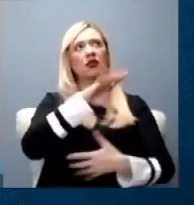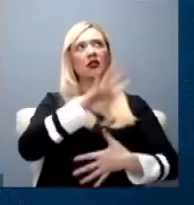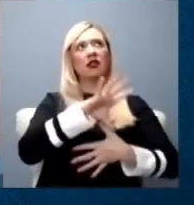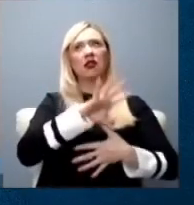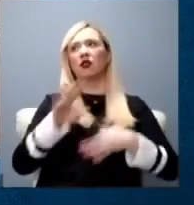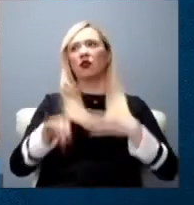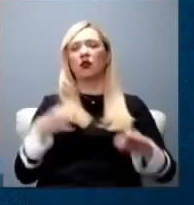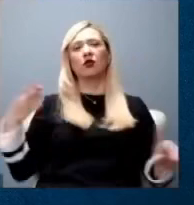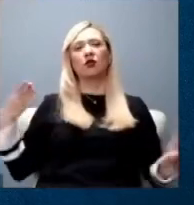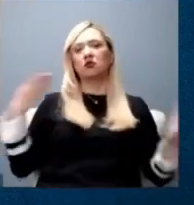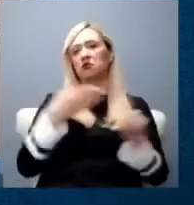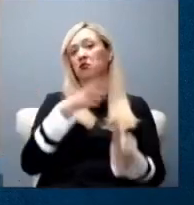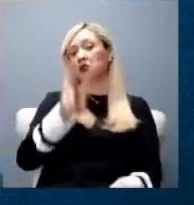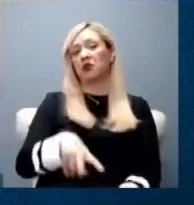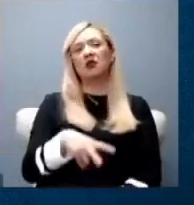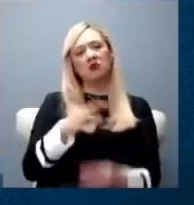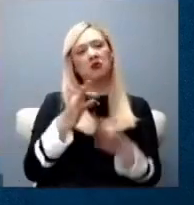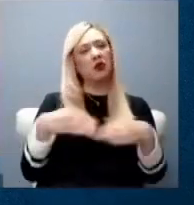siempre vale la pena.